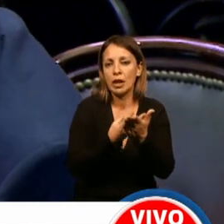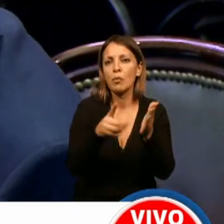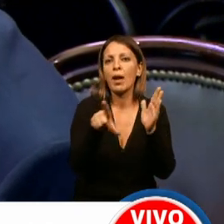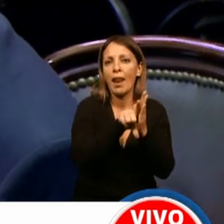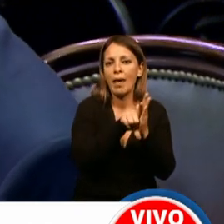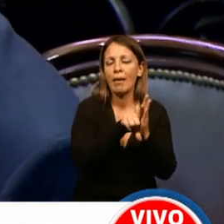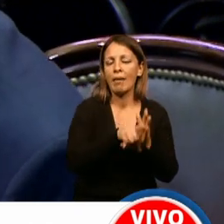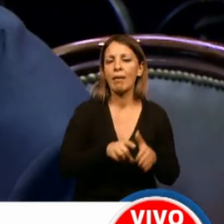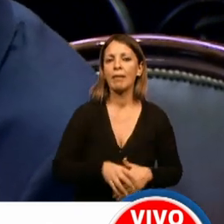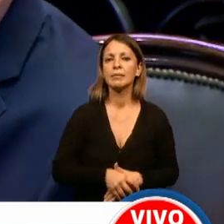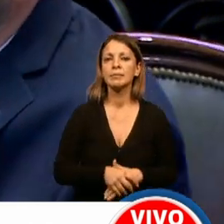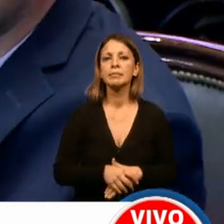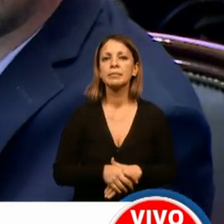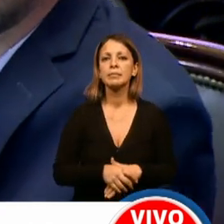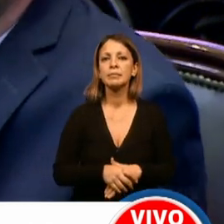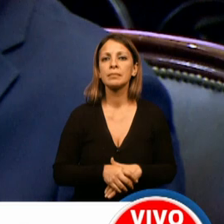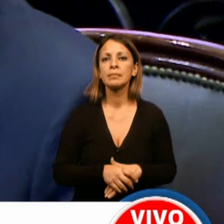una ley